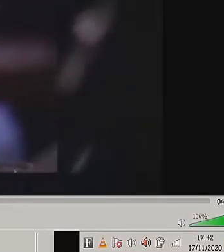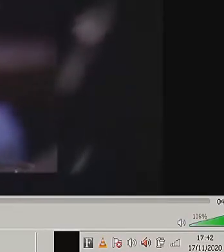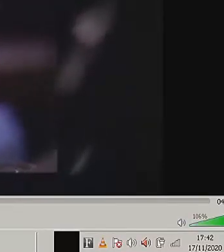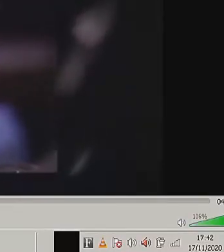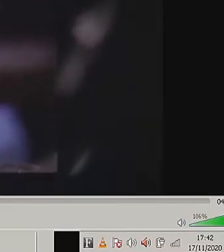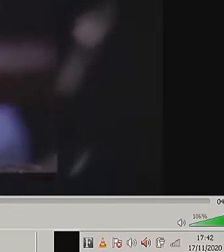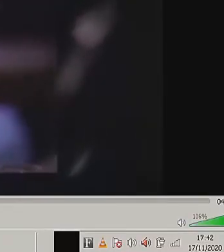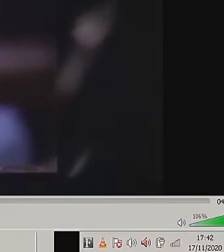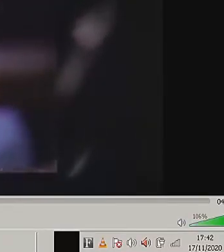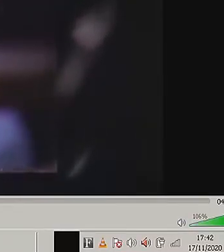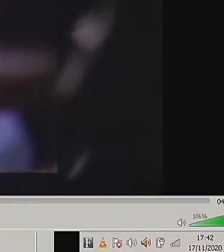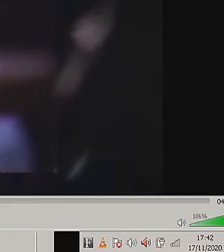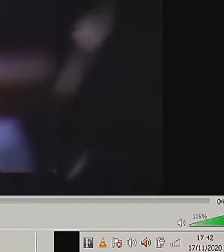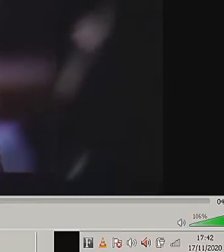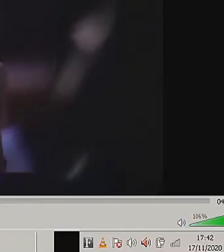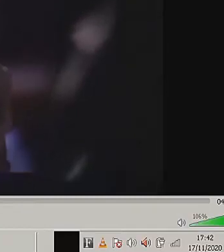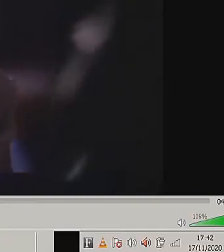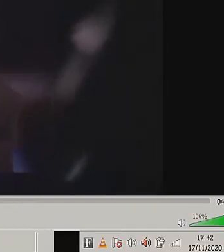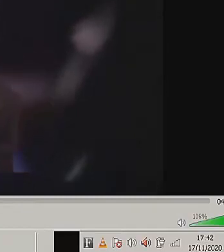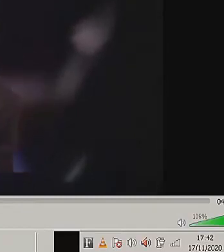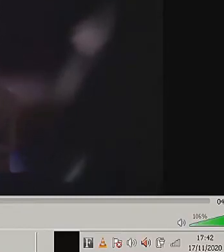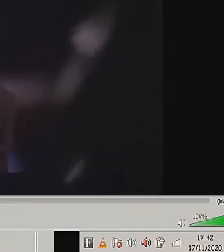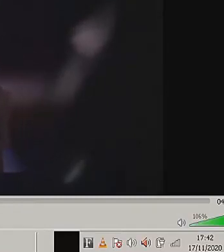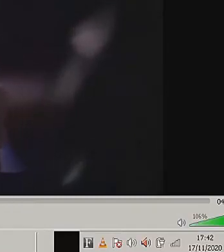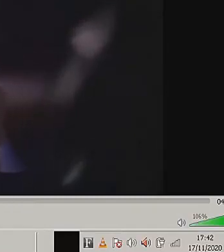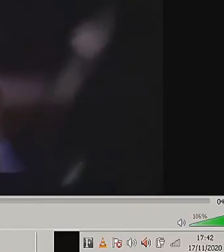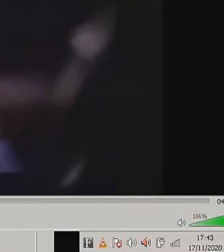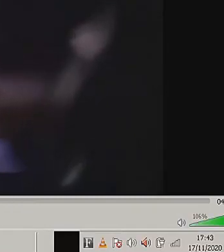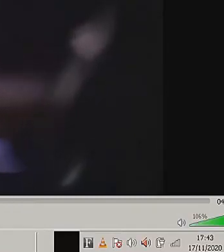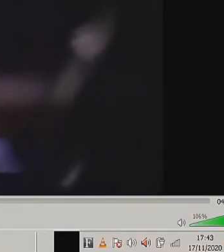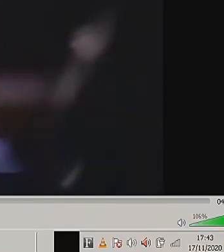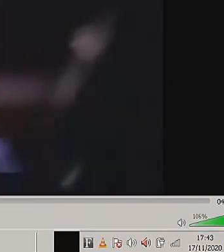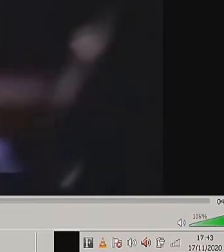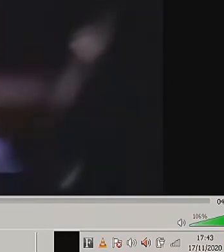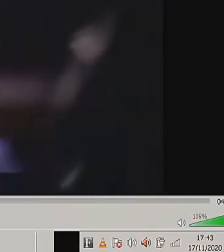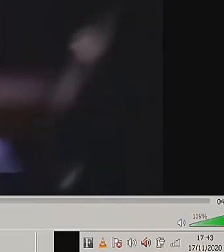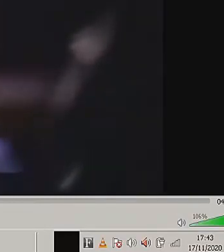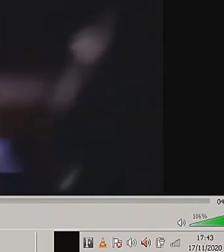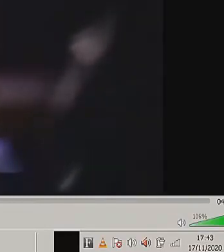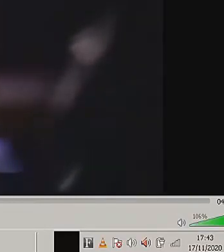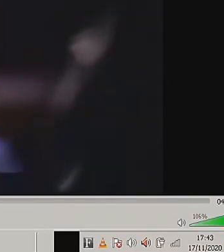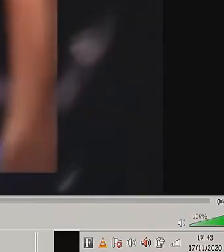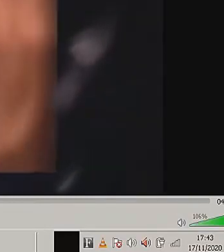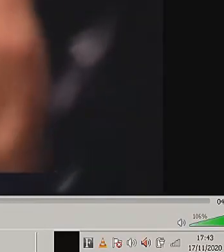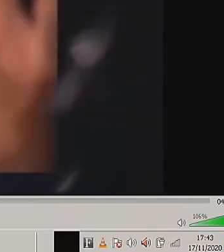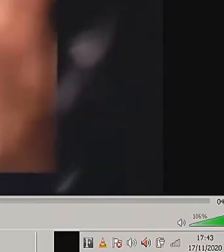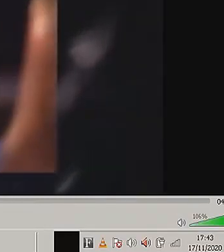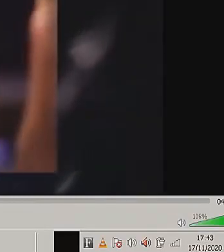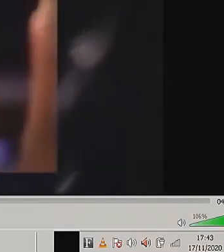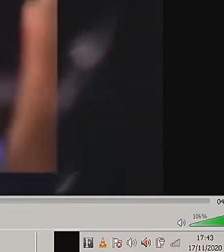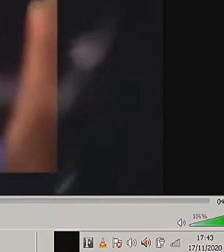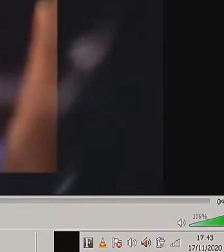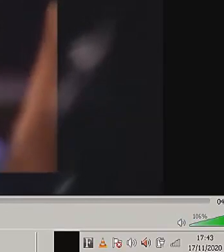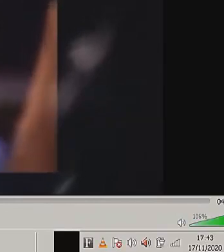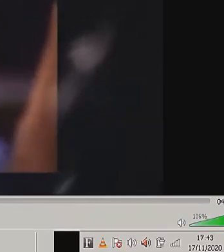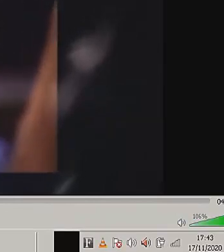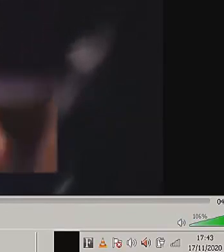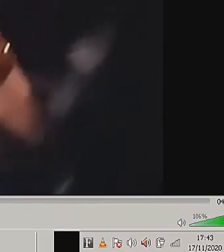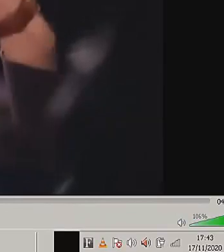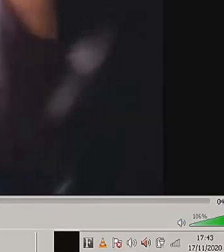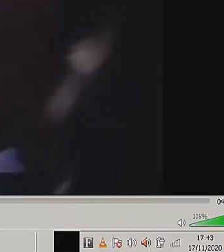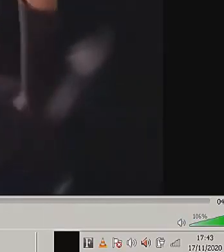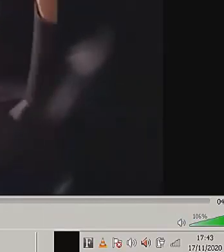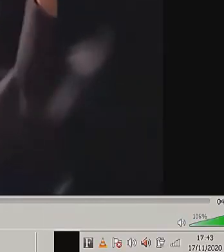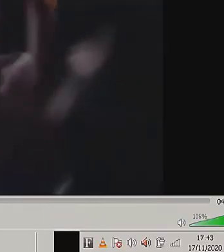y nos pidieron que fuéramos al estadio que si hubiéramos a la torre a la torre como dice que de los homenajes es igual